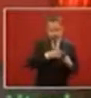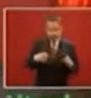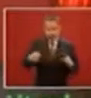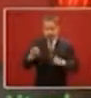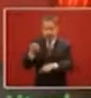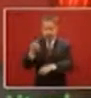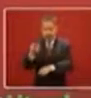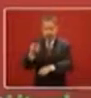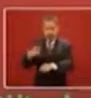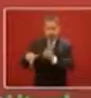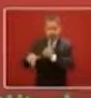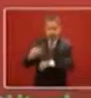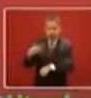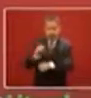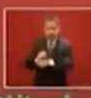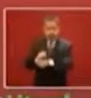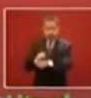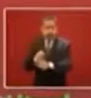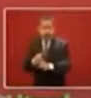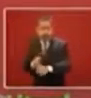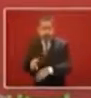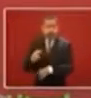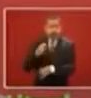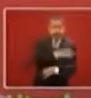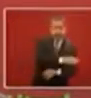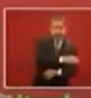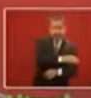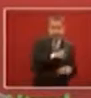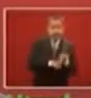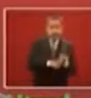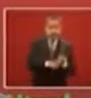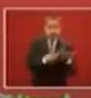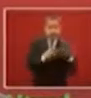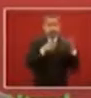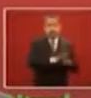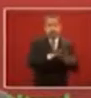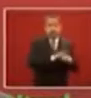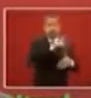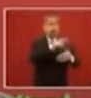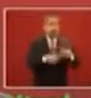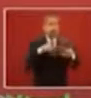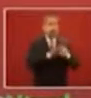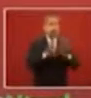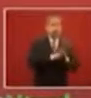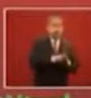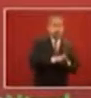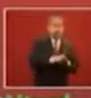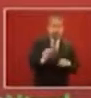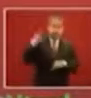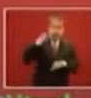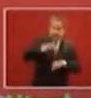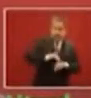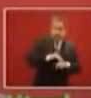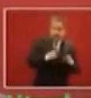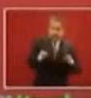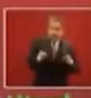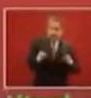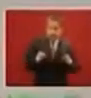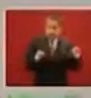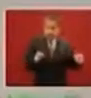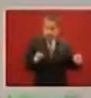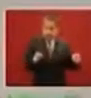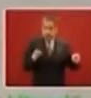y dice, y en el mundo se han muerto 56 personas nada más por coronavirus, y que el presidente de